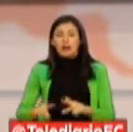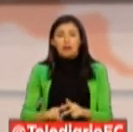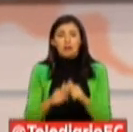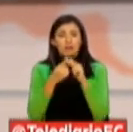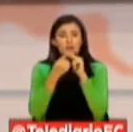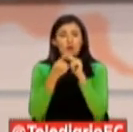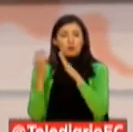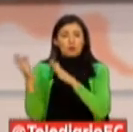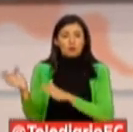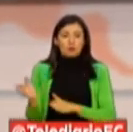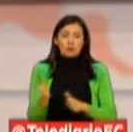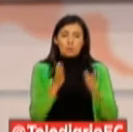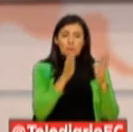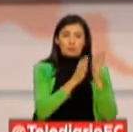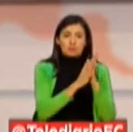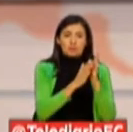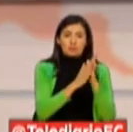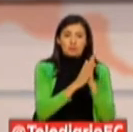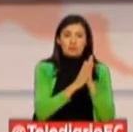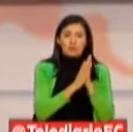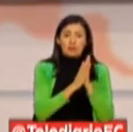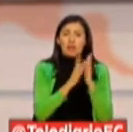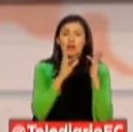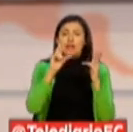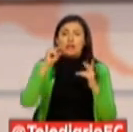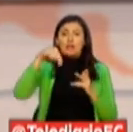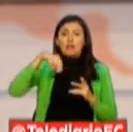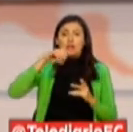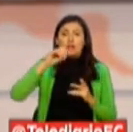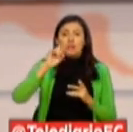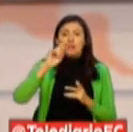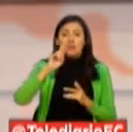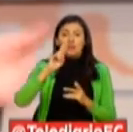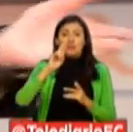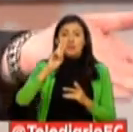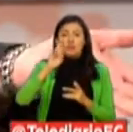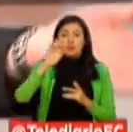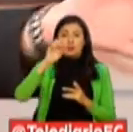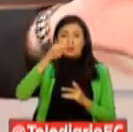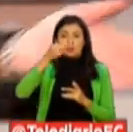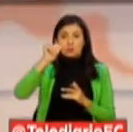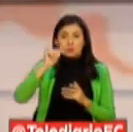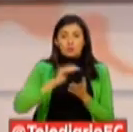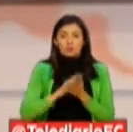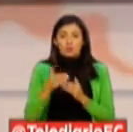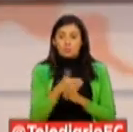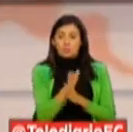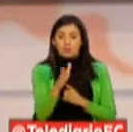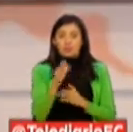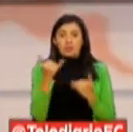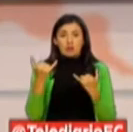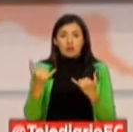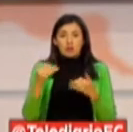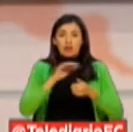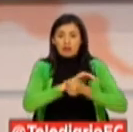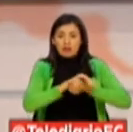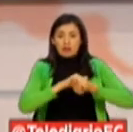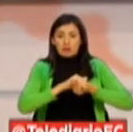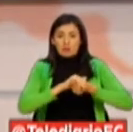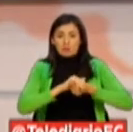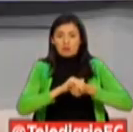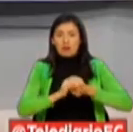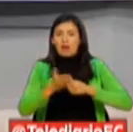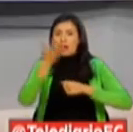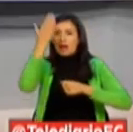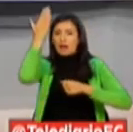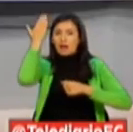XX bacalao de Noruega. Ahora pues hay bacalao que tenemos en Galápagos. Era un exotismo, ¿sabes?